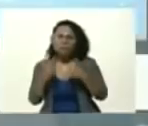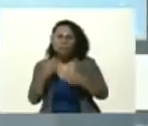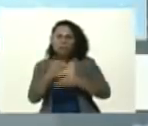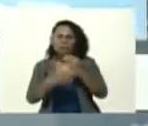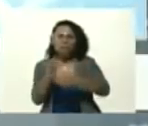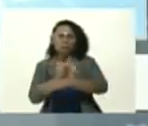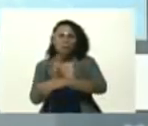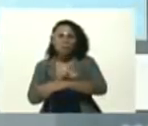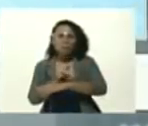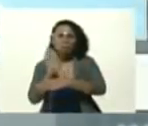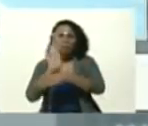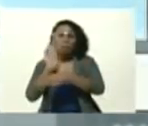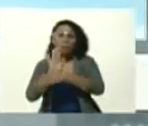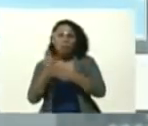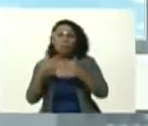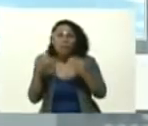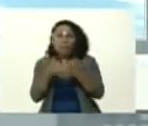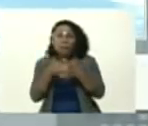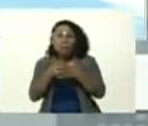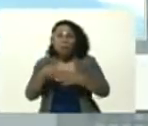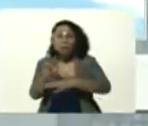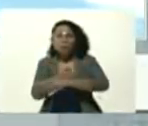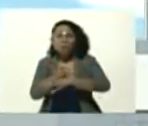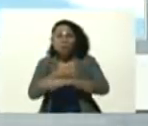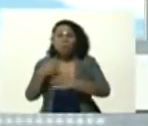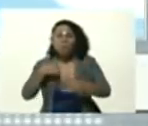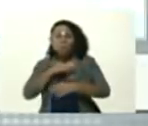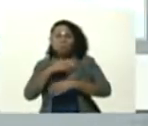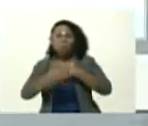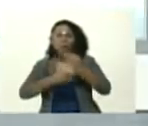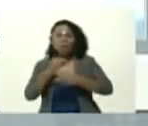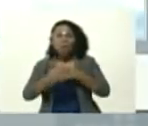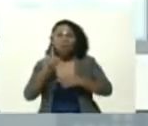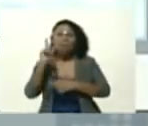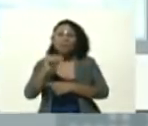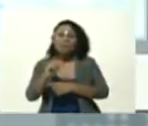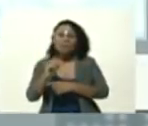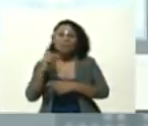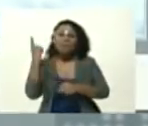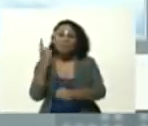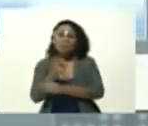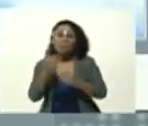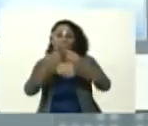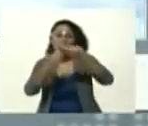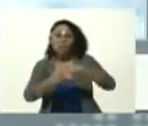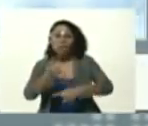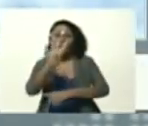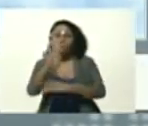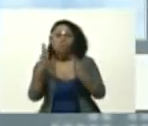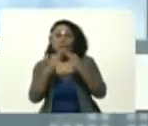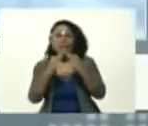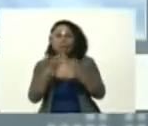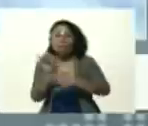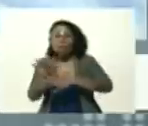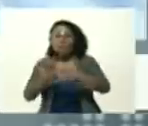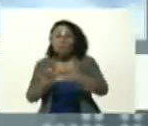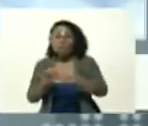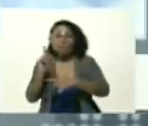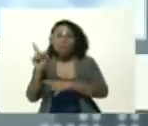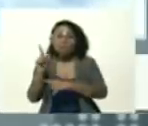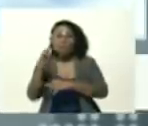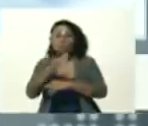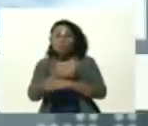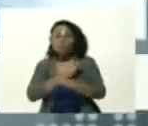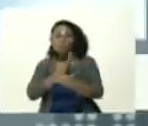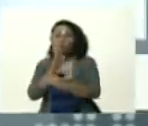del protector y todo el equipo de gobierno hemos llegado. Pero también debemos sumar ahí 4 viviendas del municipio Arzobispo Chacón, donde